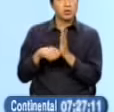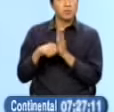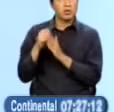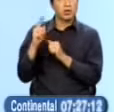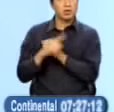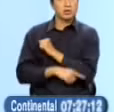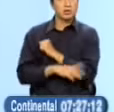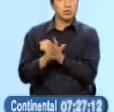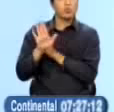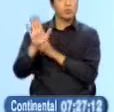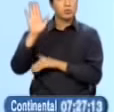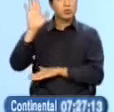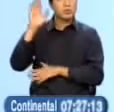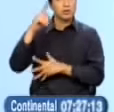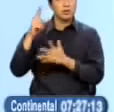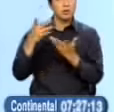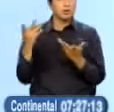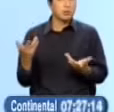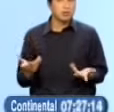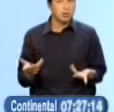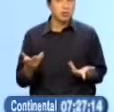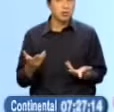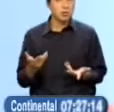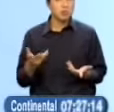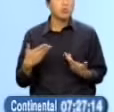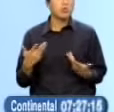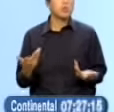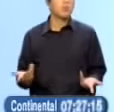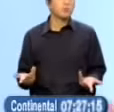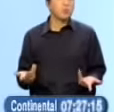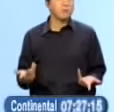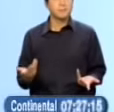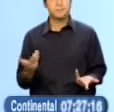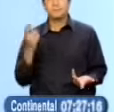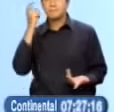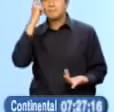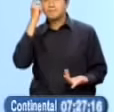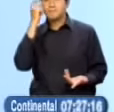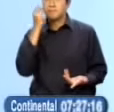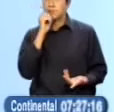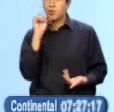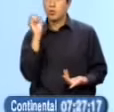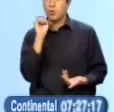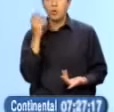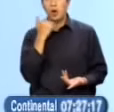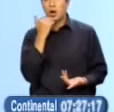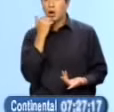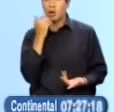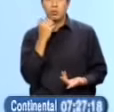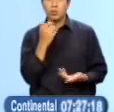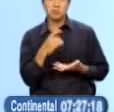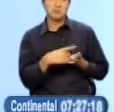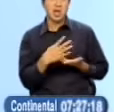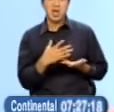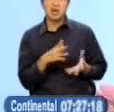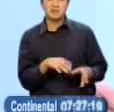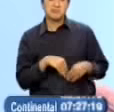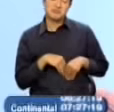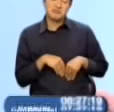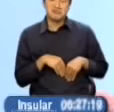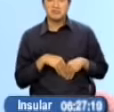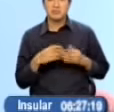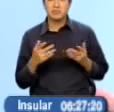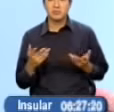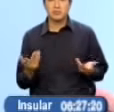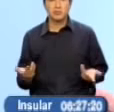tú prometiendo o algo estás cediendo por lo tanto o estás aceptando el golpe de estado de alguna forma